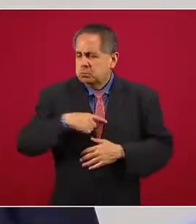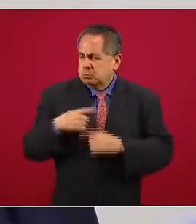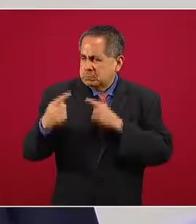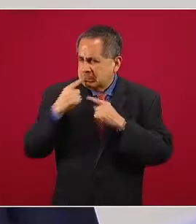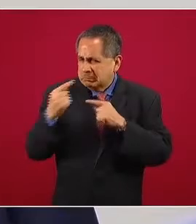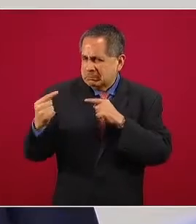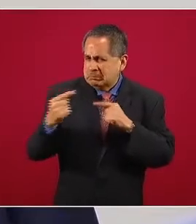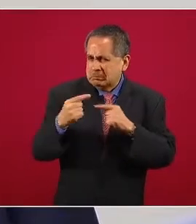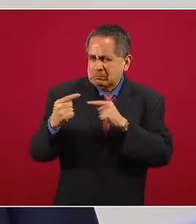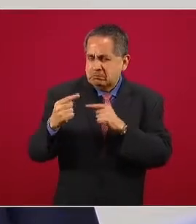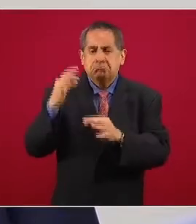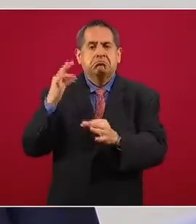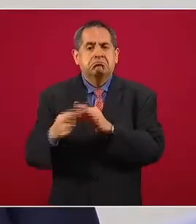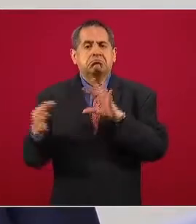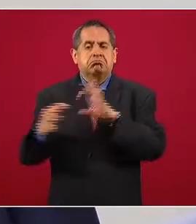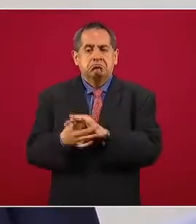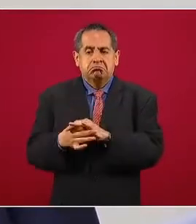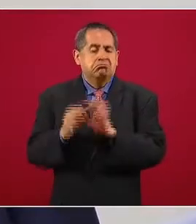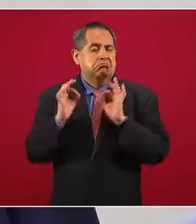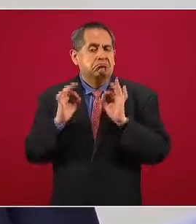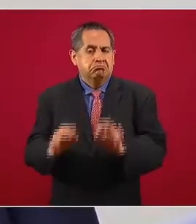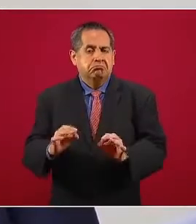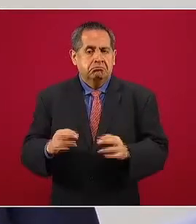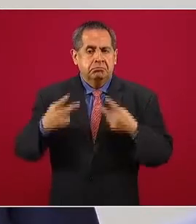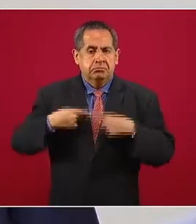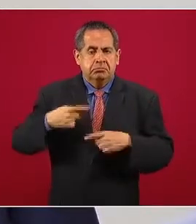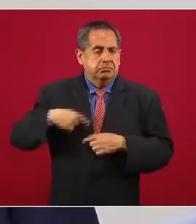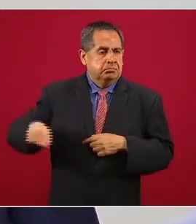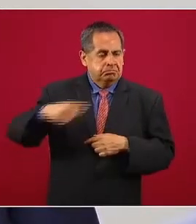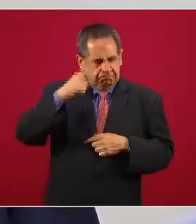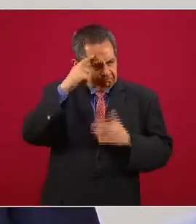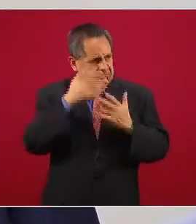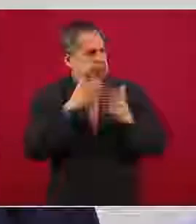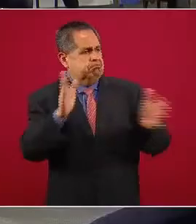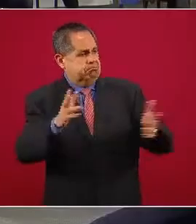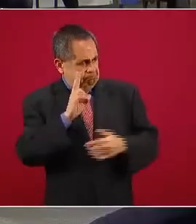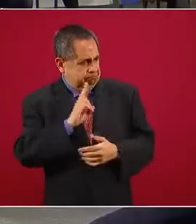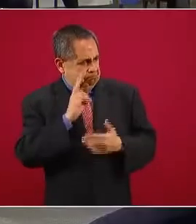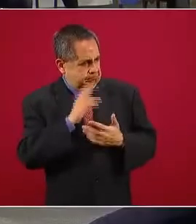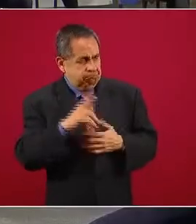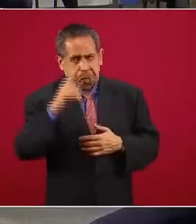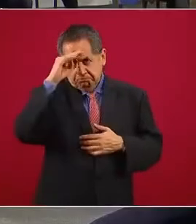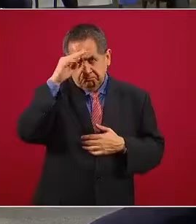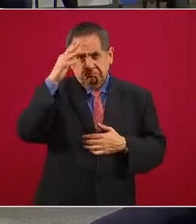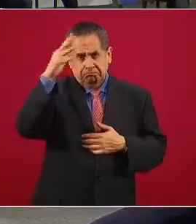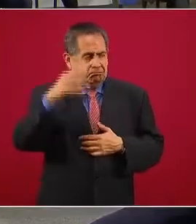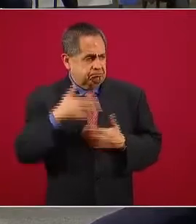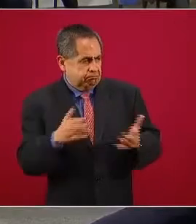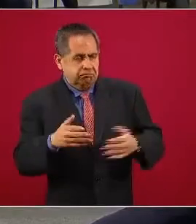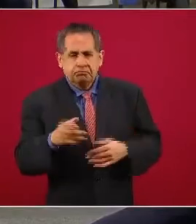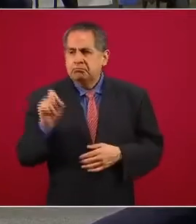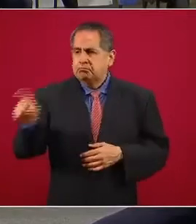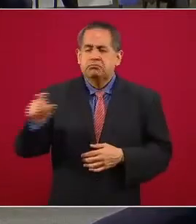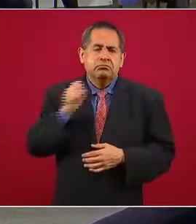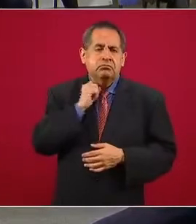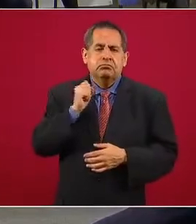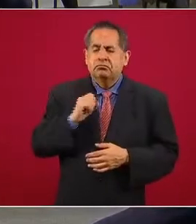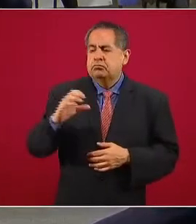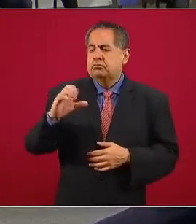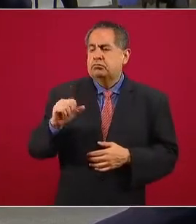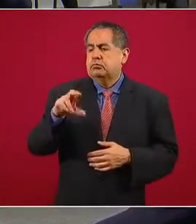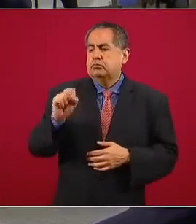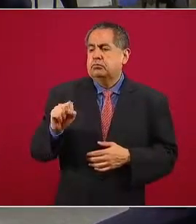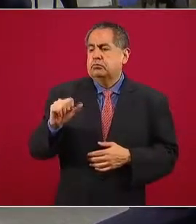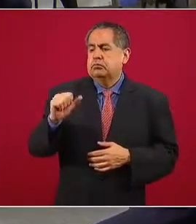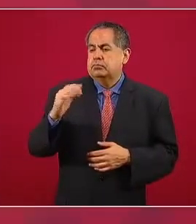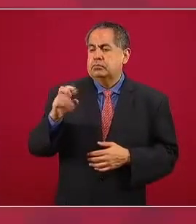hacer porque hemos contado con personas con esa apertura y con esa visión, como la que tiene el senador Carlos Acebes,